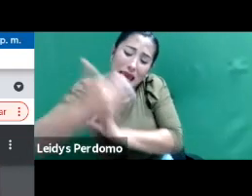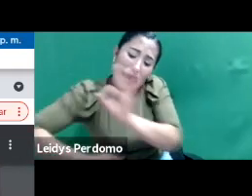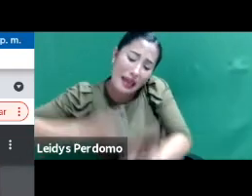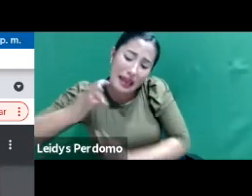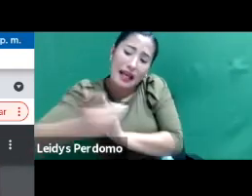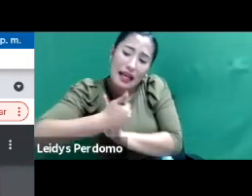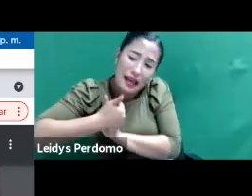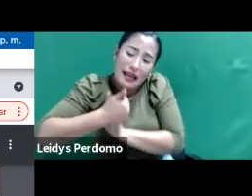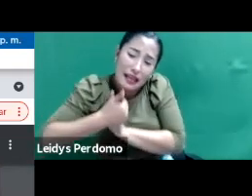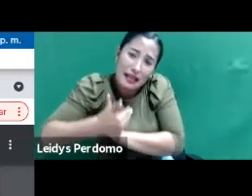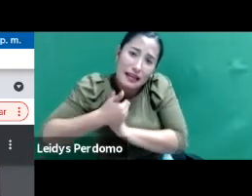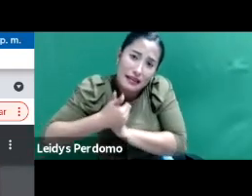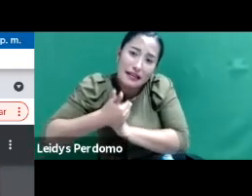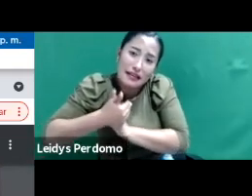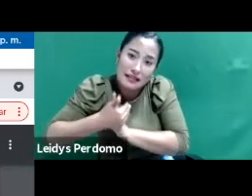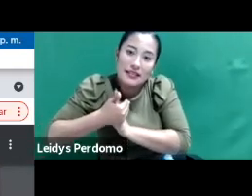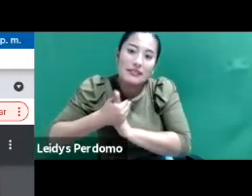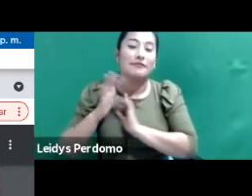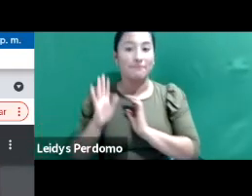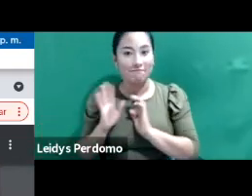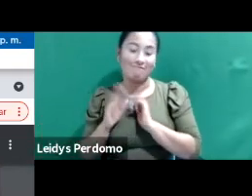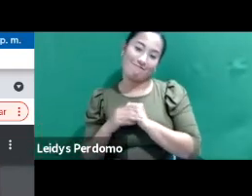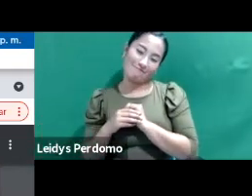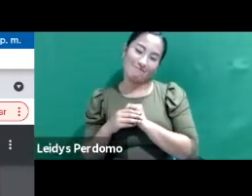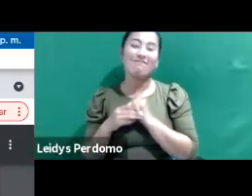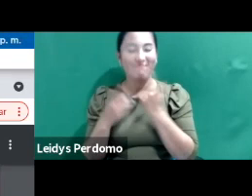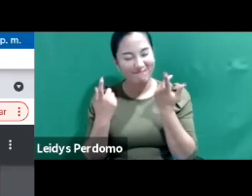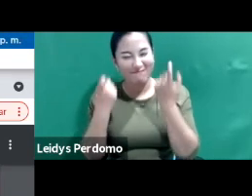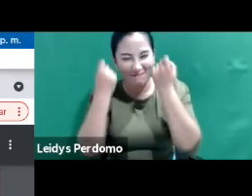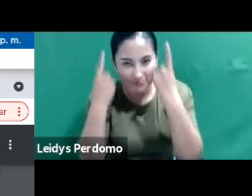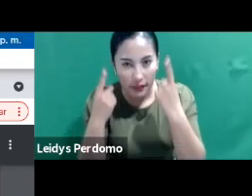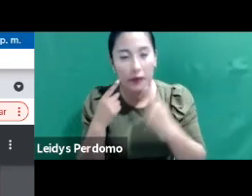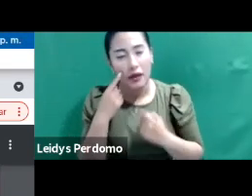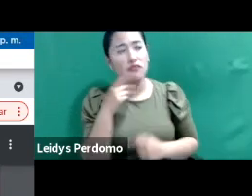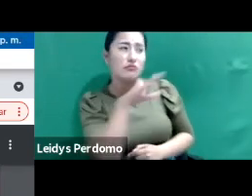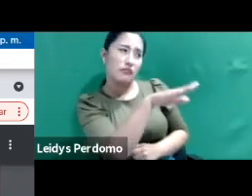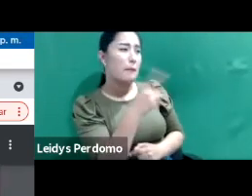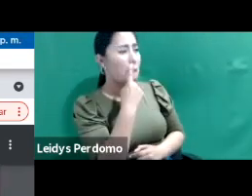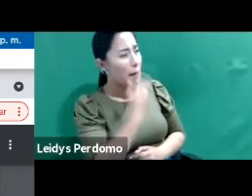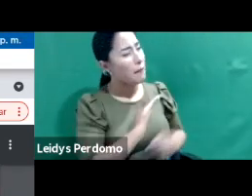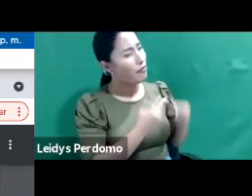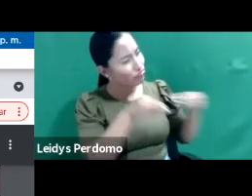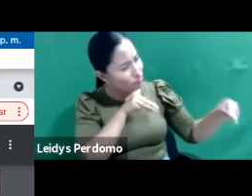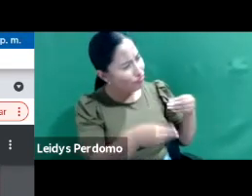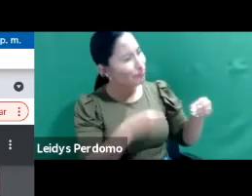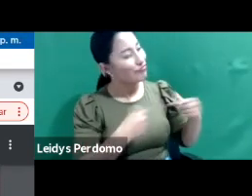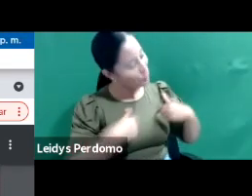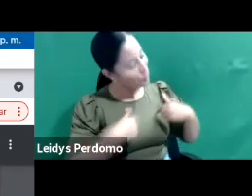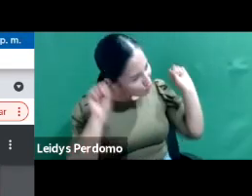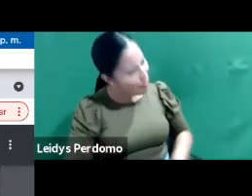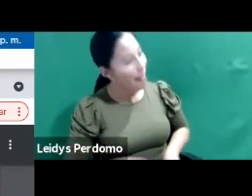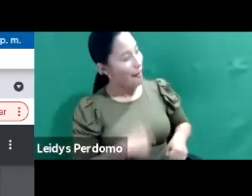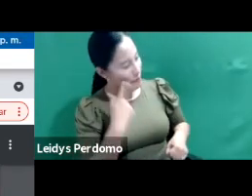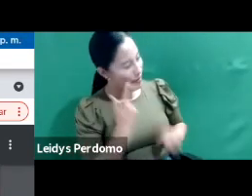también de la relación y hay que comprender eso, pero claro, hay que llevar a flexibilizarlos también, al que es importante que tú comiences también